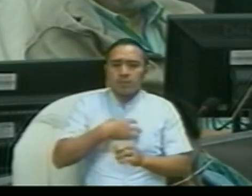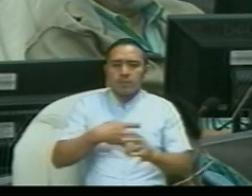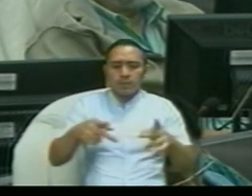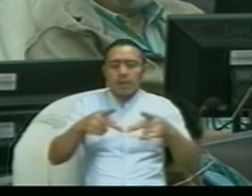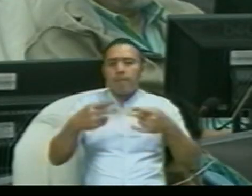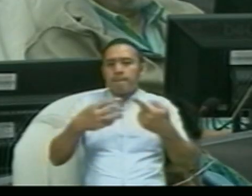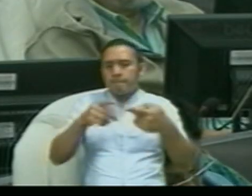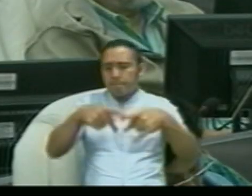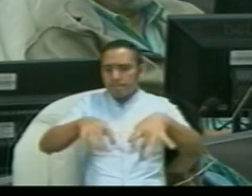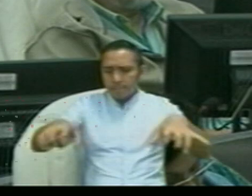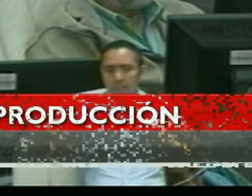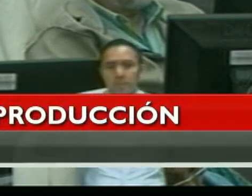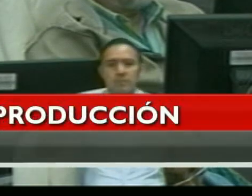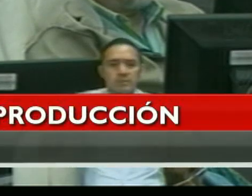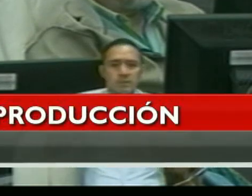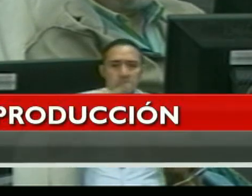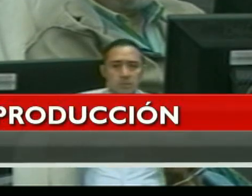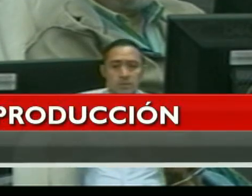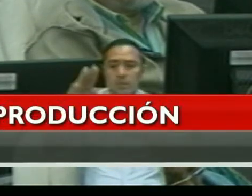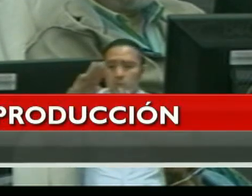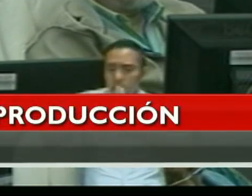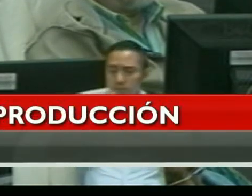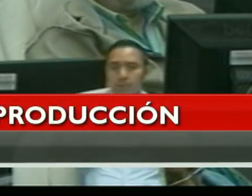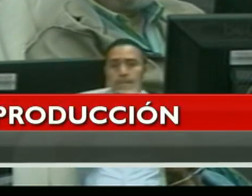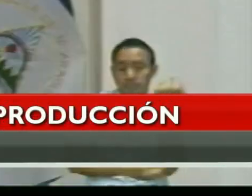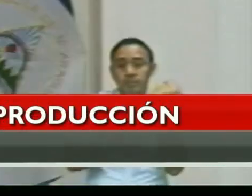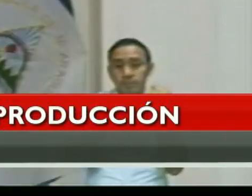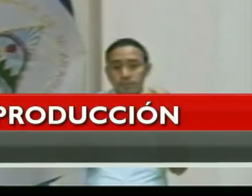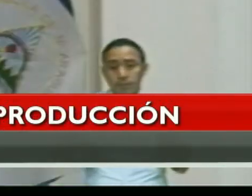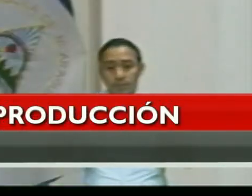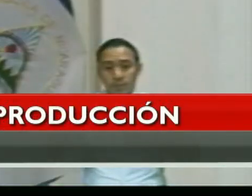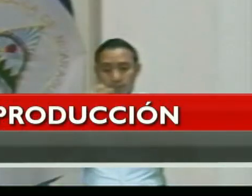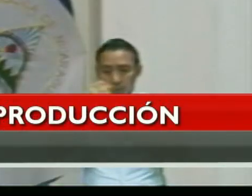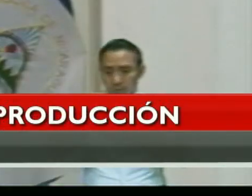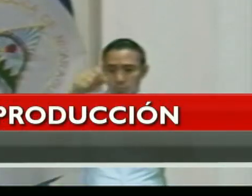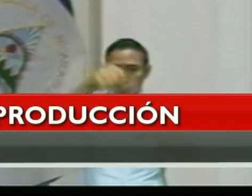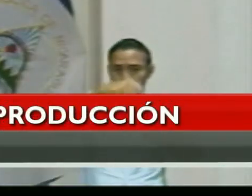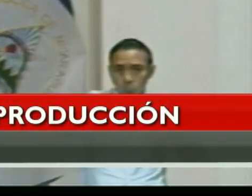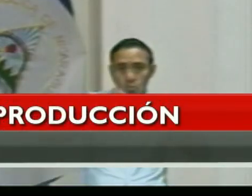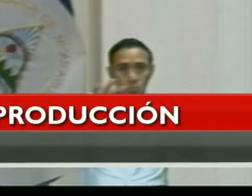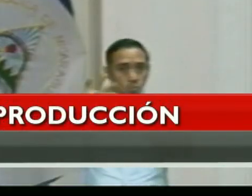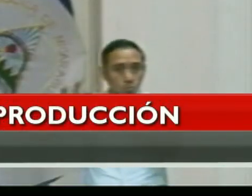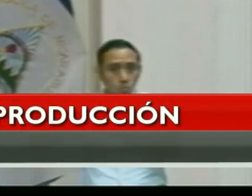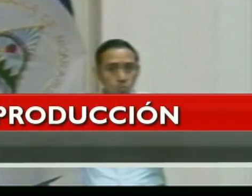de la Asamblea Nacional el Plan Nacional de la Producción, Consumo y Comercio